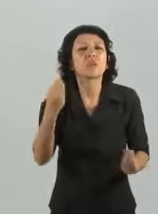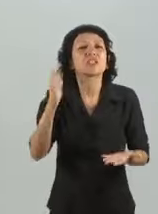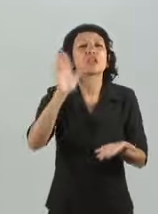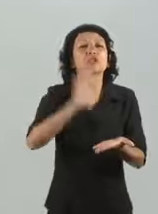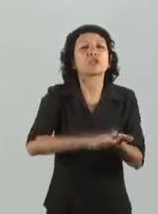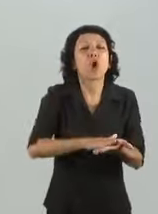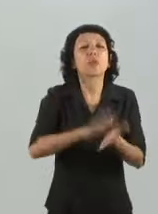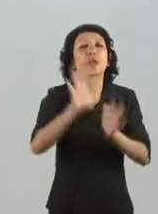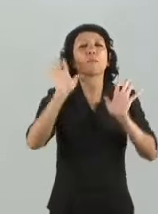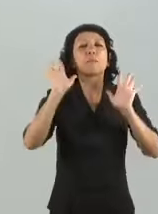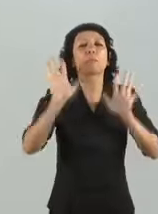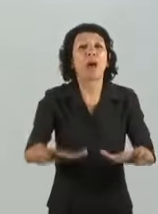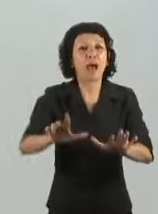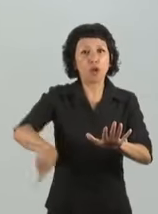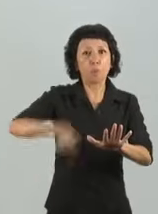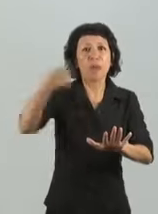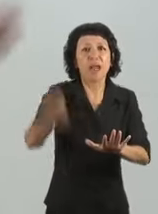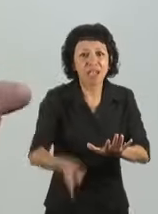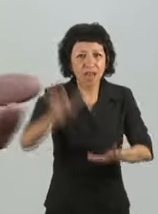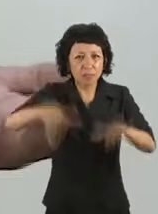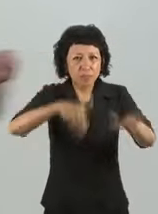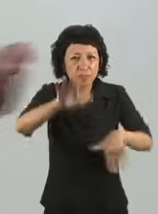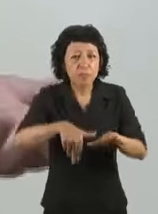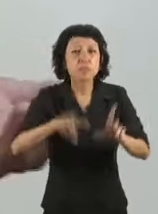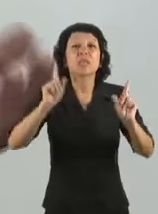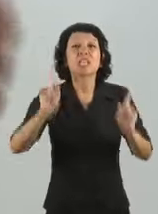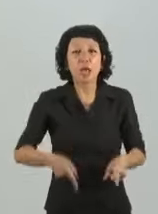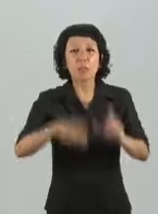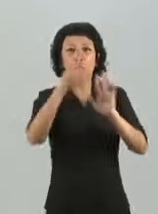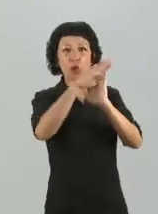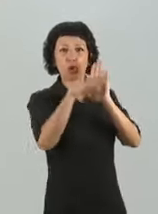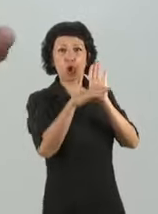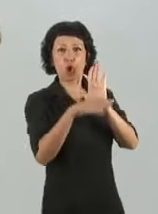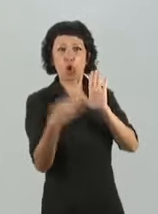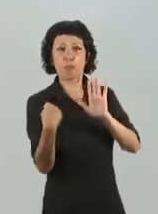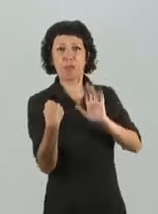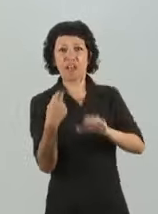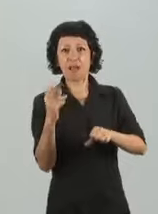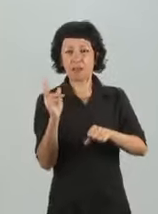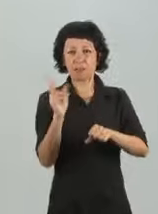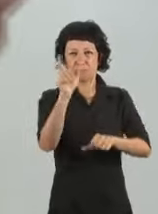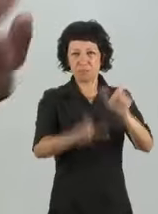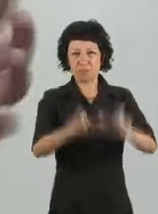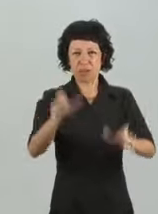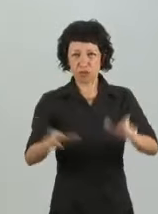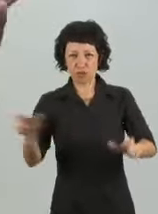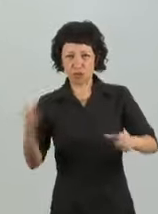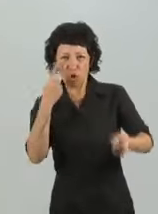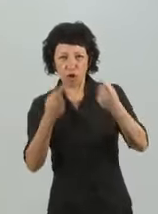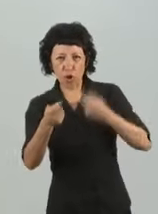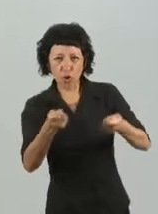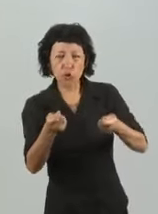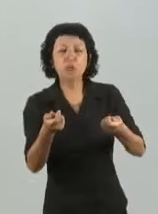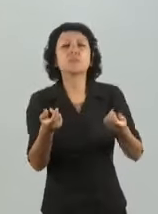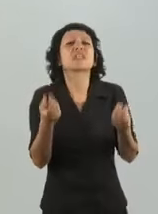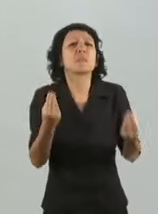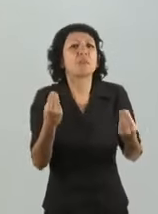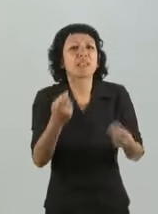paro de mañana y si ve viable la aplicación del protocolo antii si la movilización es lo suficientemente masiva